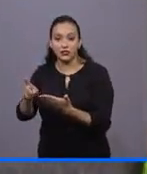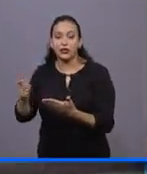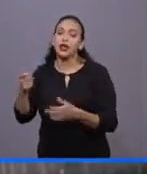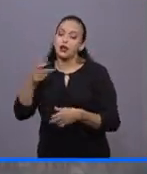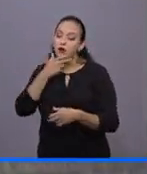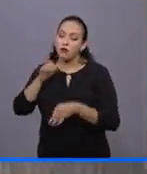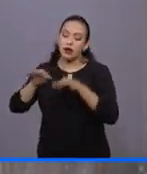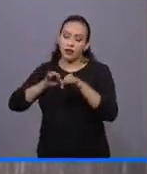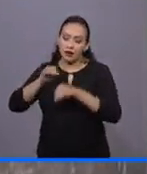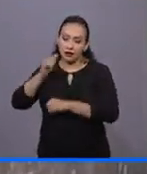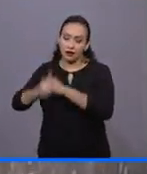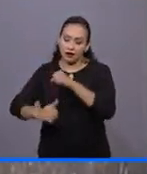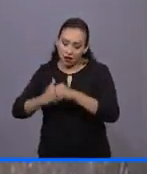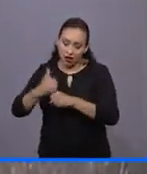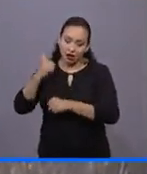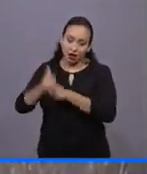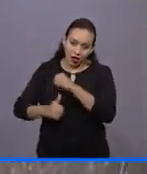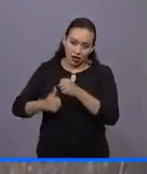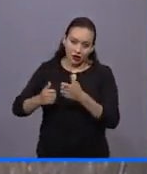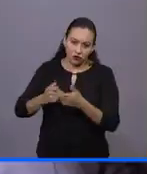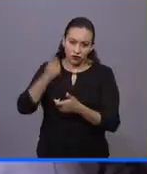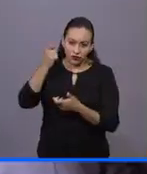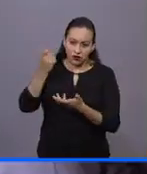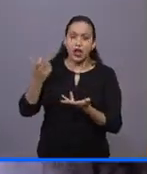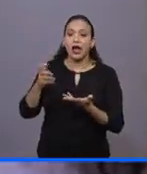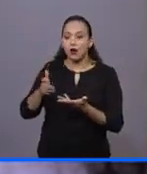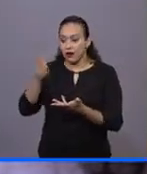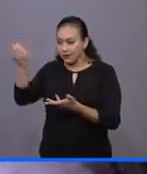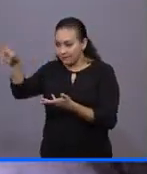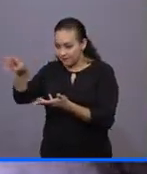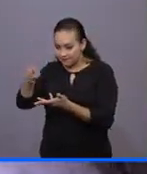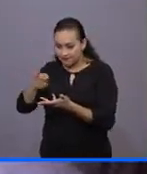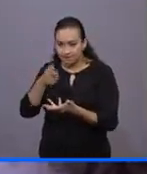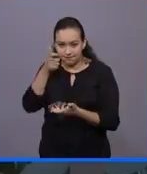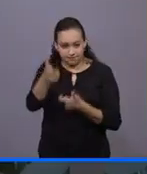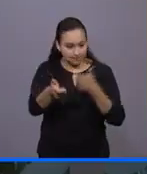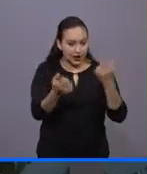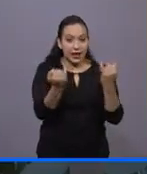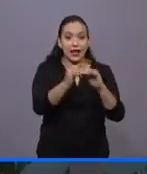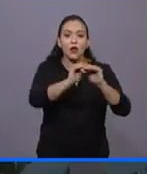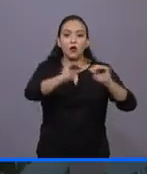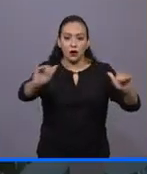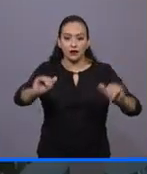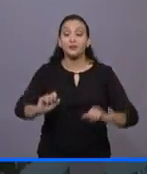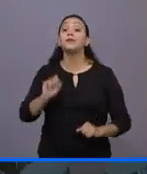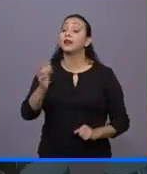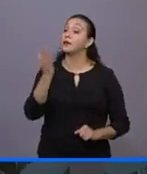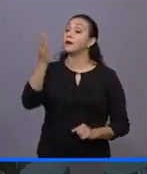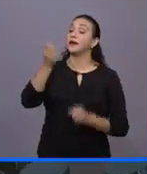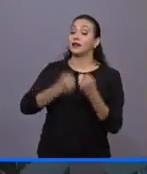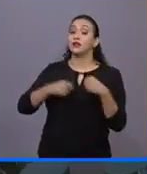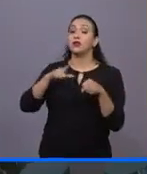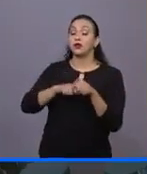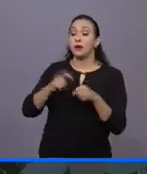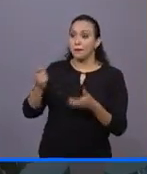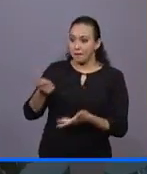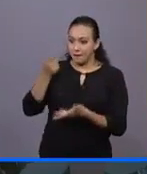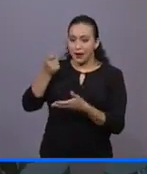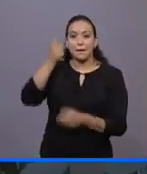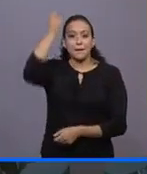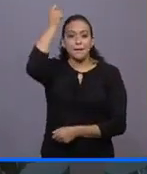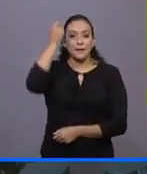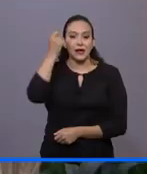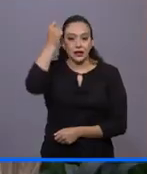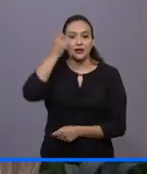el trabajador en vida, esto es, a partes iguales. Además, ordenó al Seguro Social otorgar una pensión por